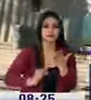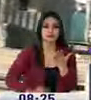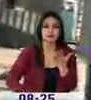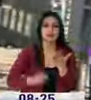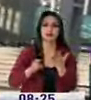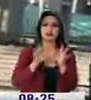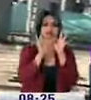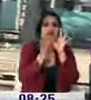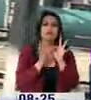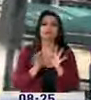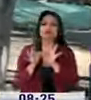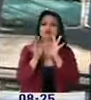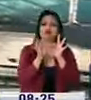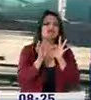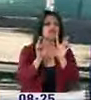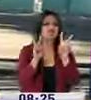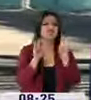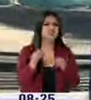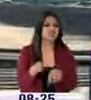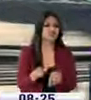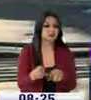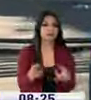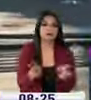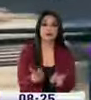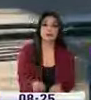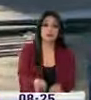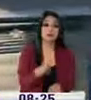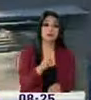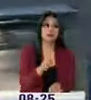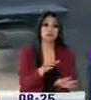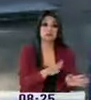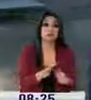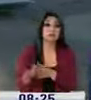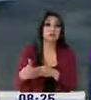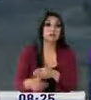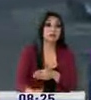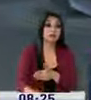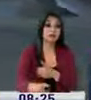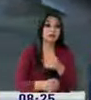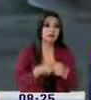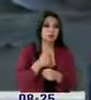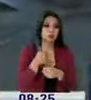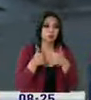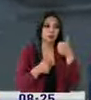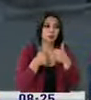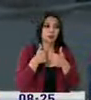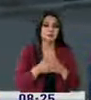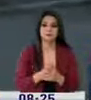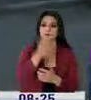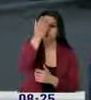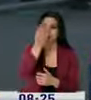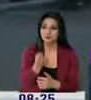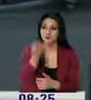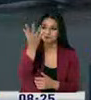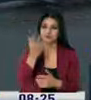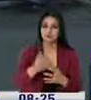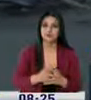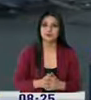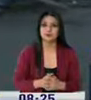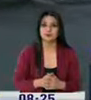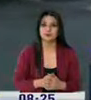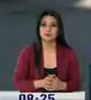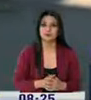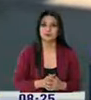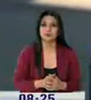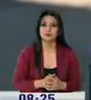son las mejoras que se han realizado y también cuáles son las programadas durante este año. Hola, buenos días. Pues